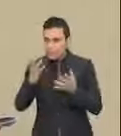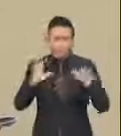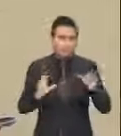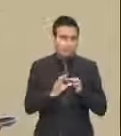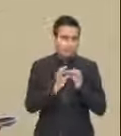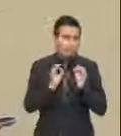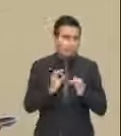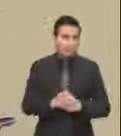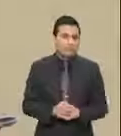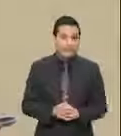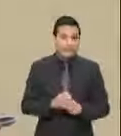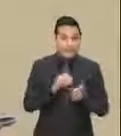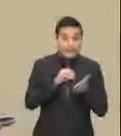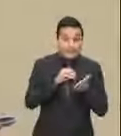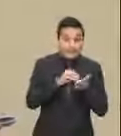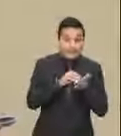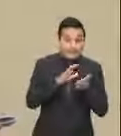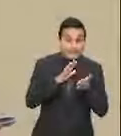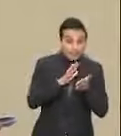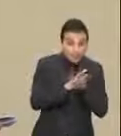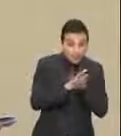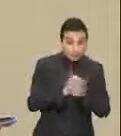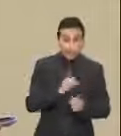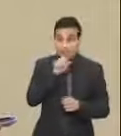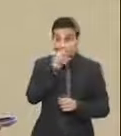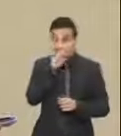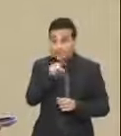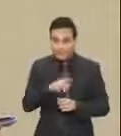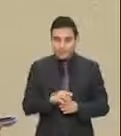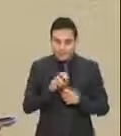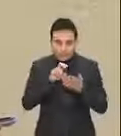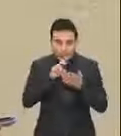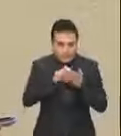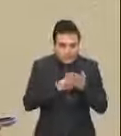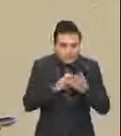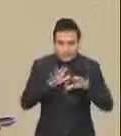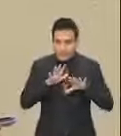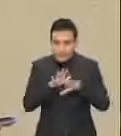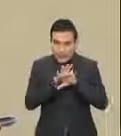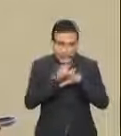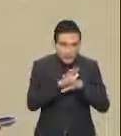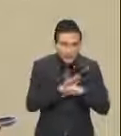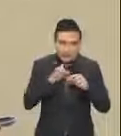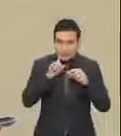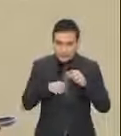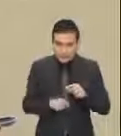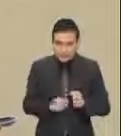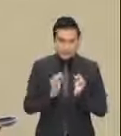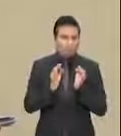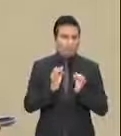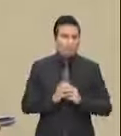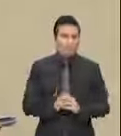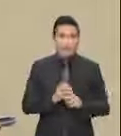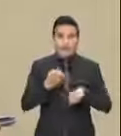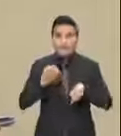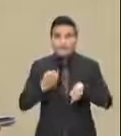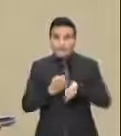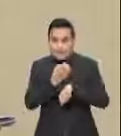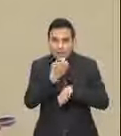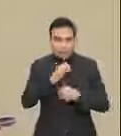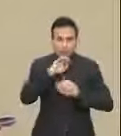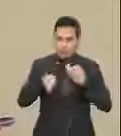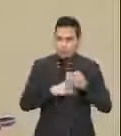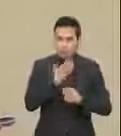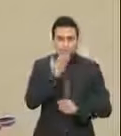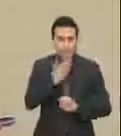ni en la descripción ni en ninguna de las actividades de depuración ni a nivel nacional ni por entidades federativas que se hayan aplicado a nuestro instrumento